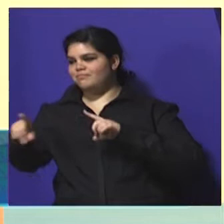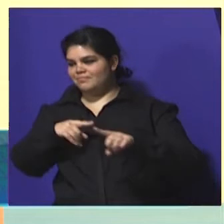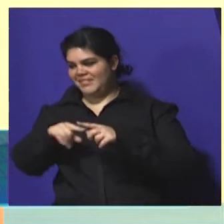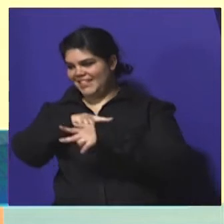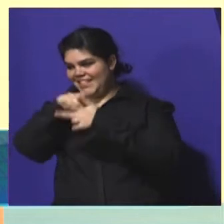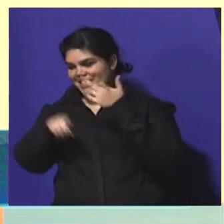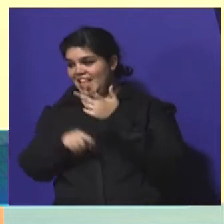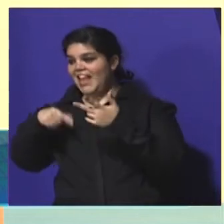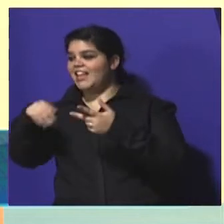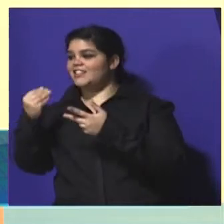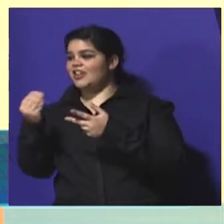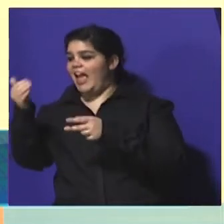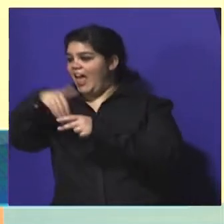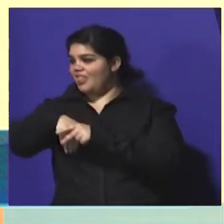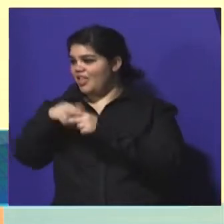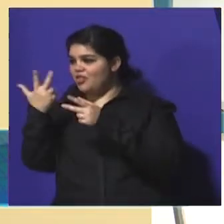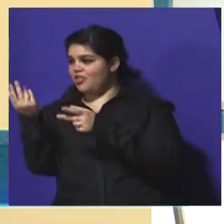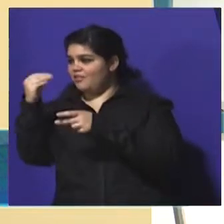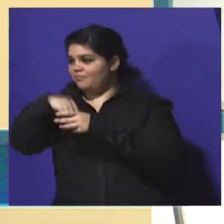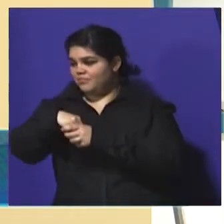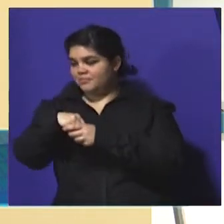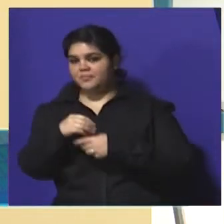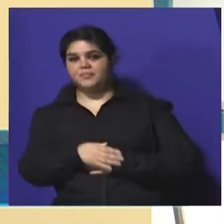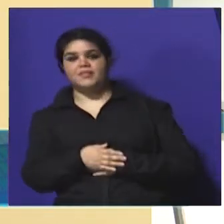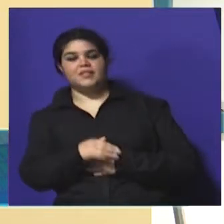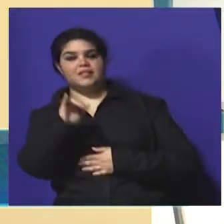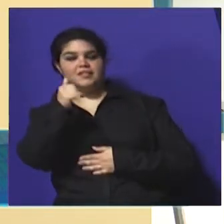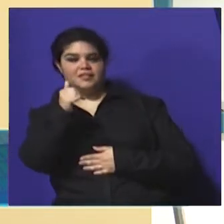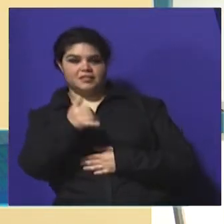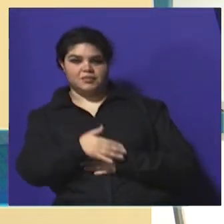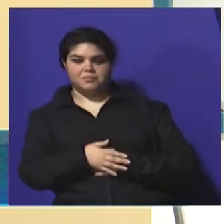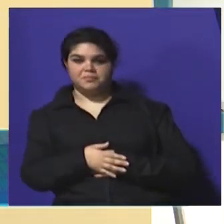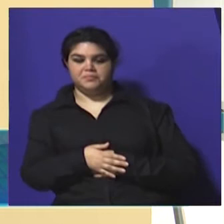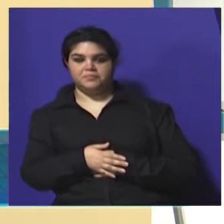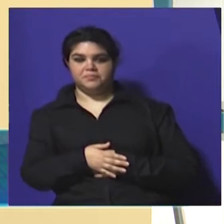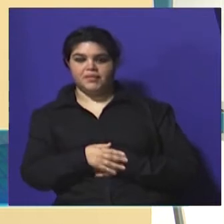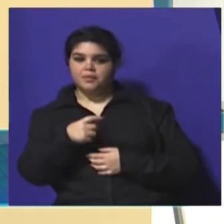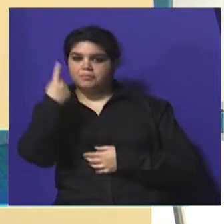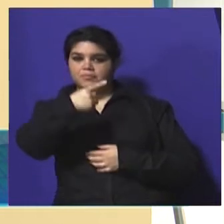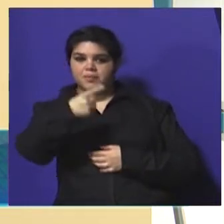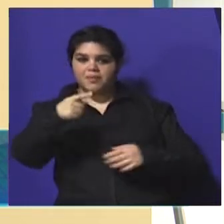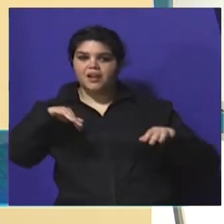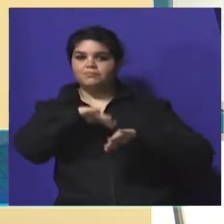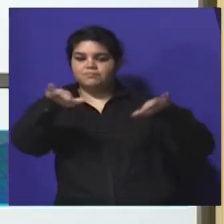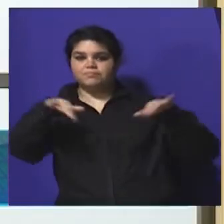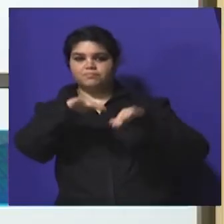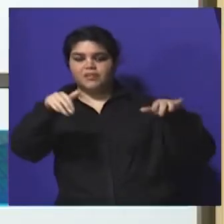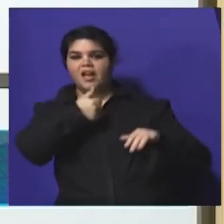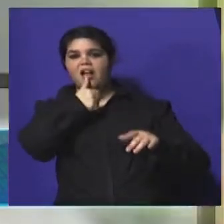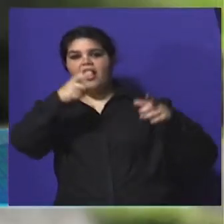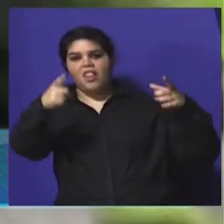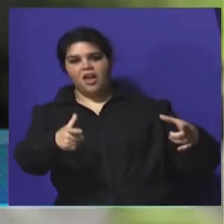esas disciplinas con tres disciplinas es exactamente se empieza con natación en aguas abiertas un lago mar